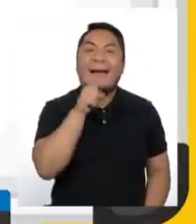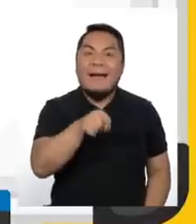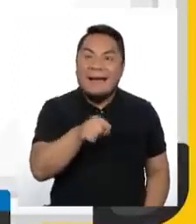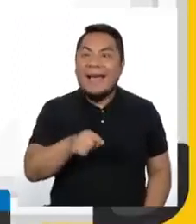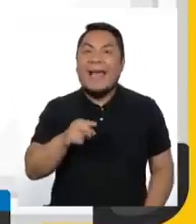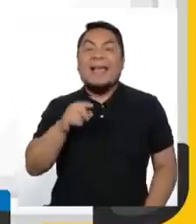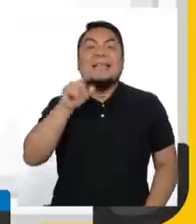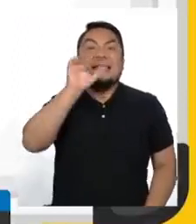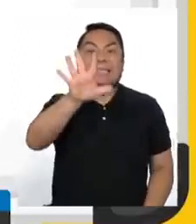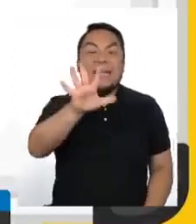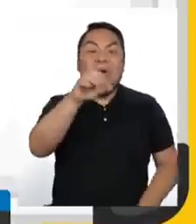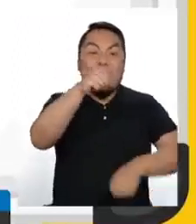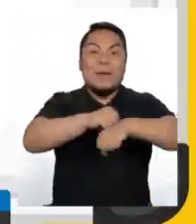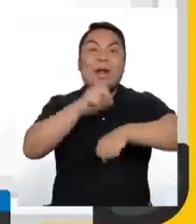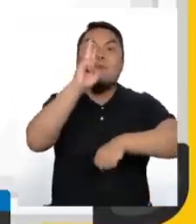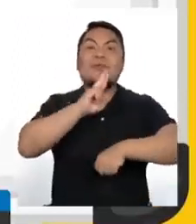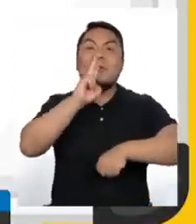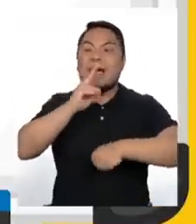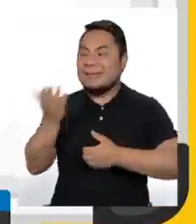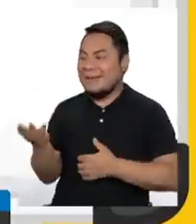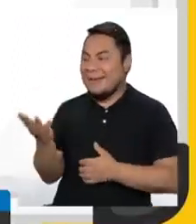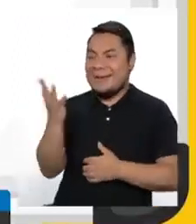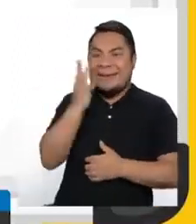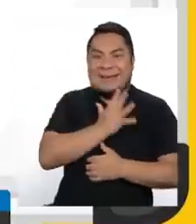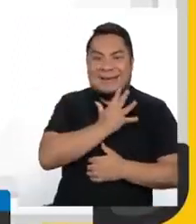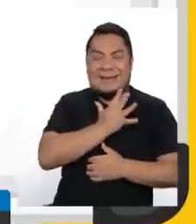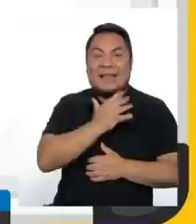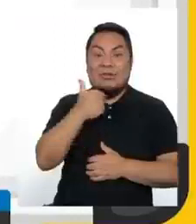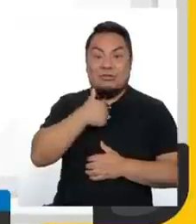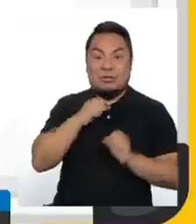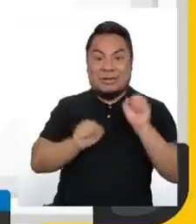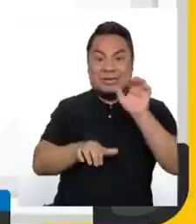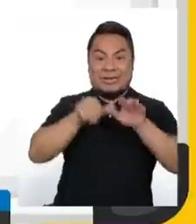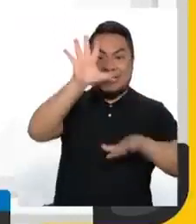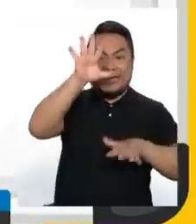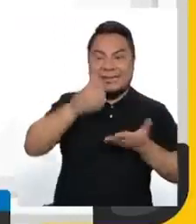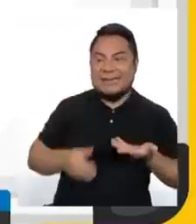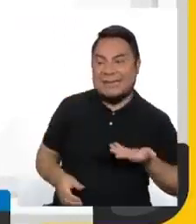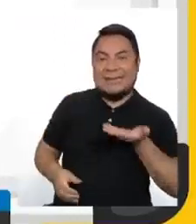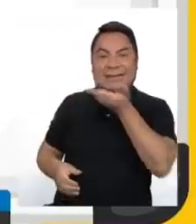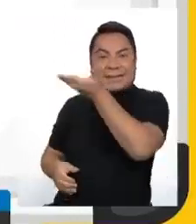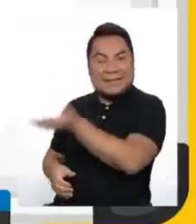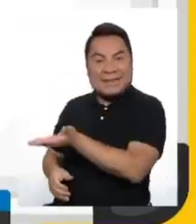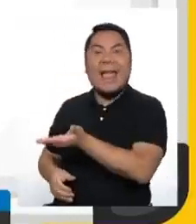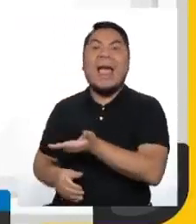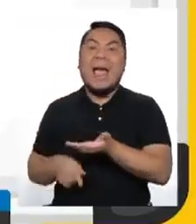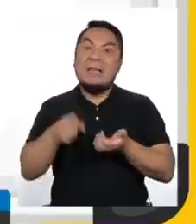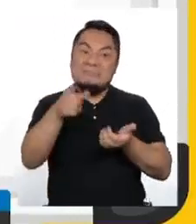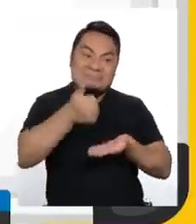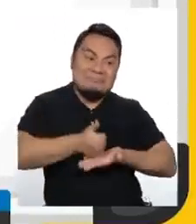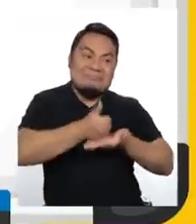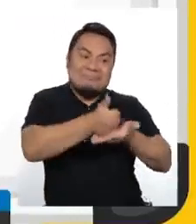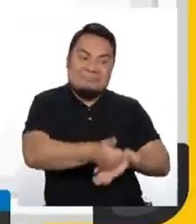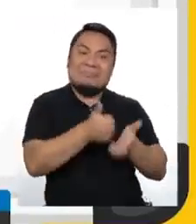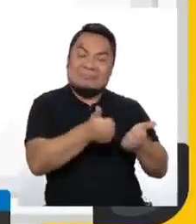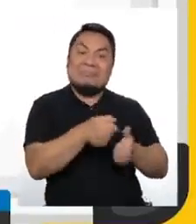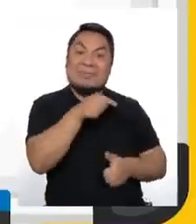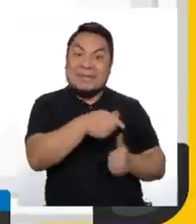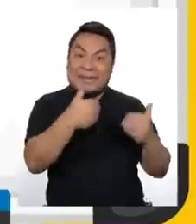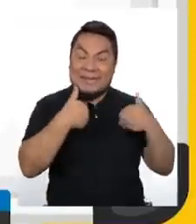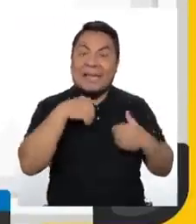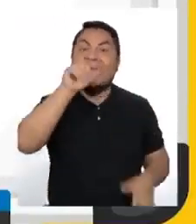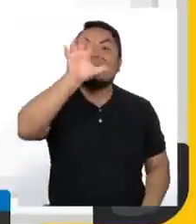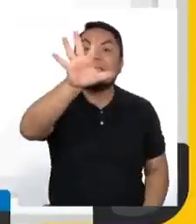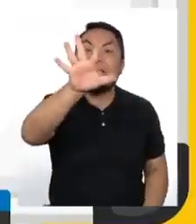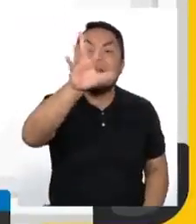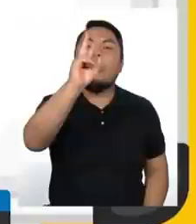5 piedras rojas. ¡Excelente! Hemos ayudado a Andrea. Ahora ella tiene 5